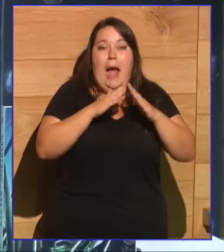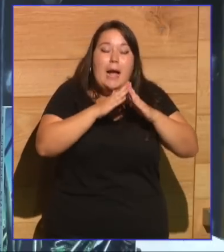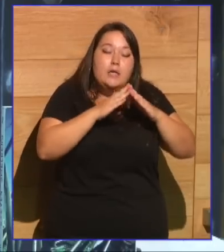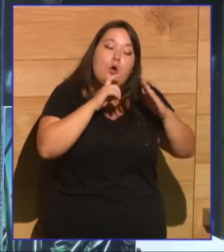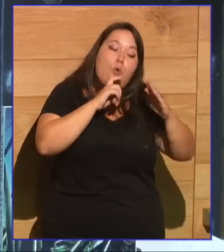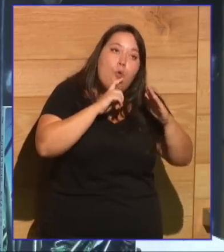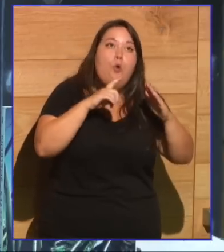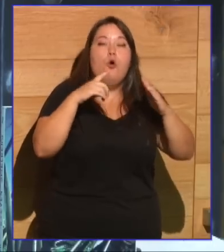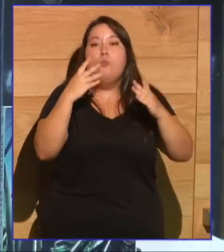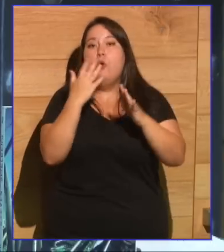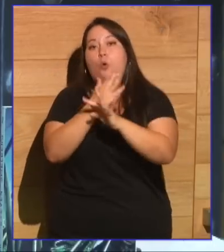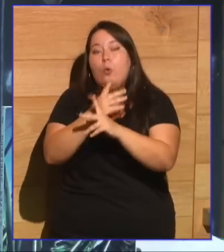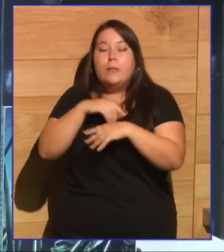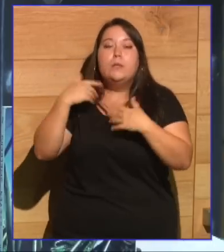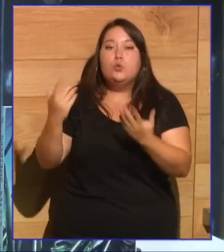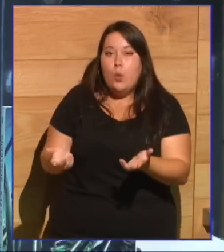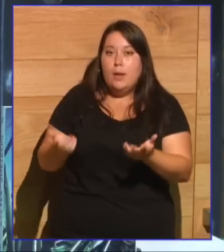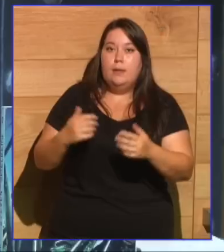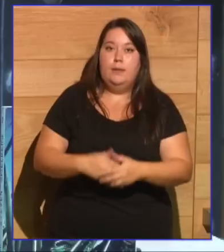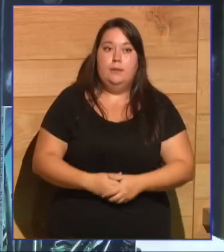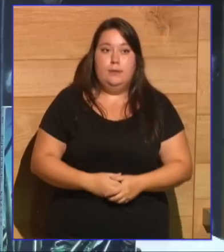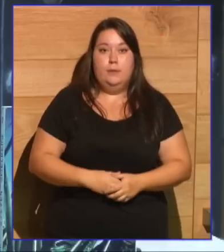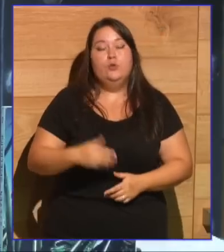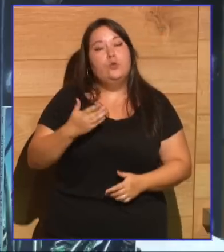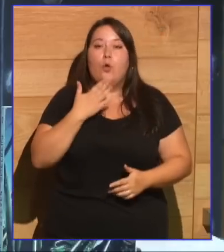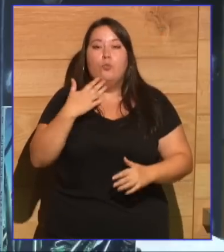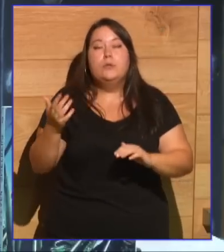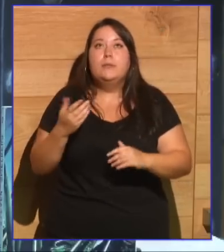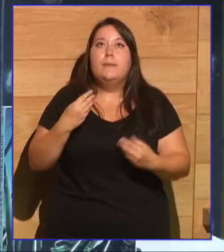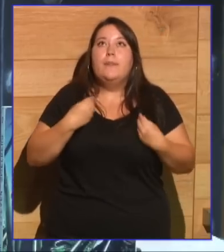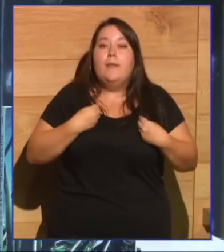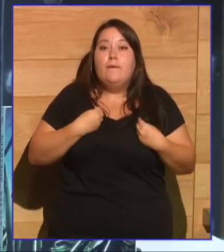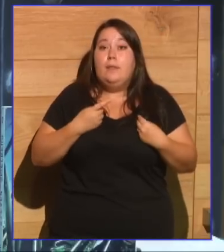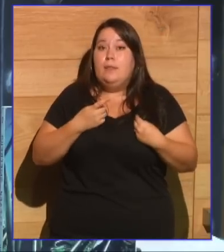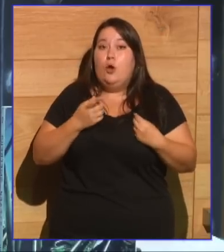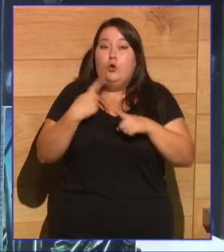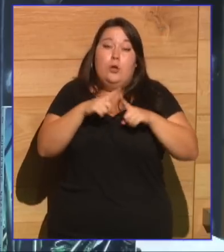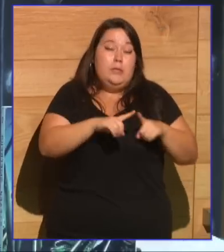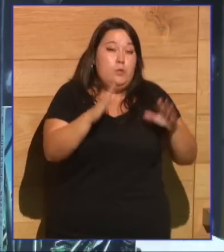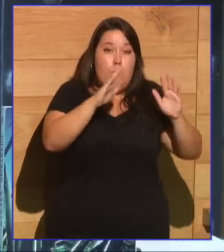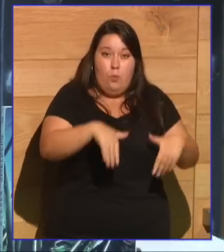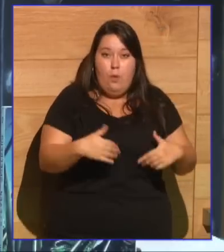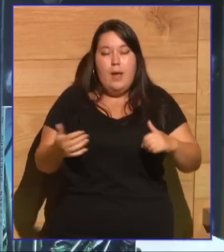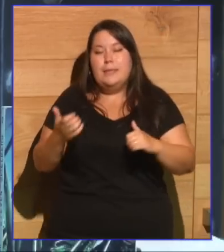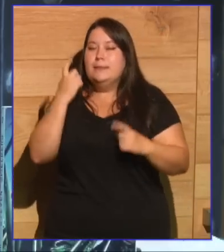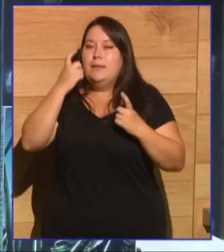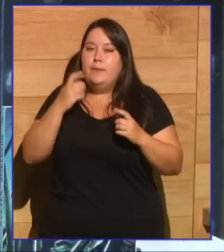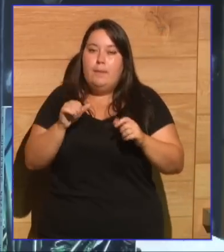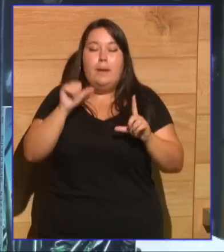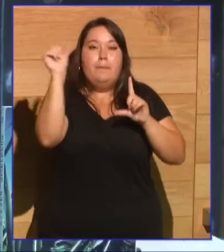habría querido tener y rescatado de su soledad o de su carácter solitario al menos son cosas distintas por un amigo muy especial